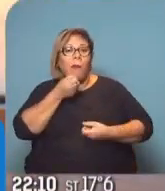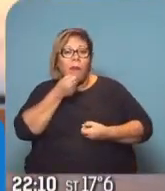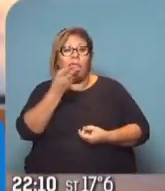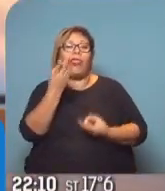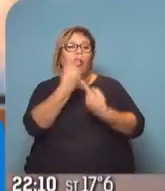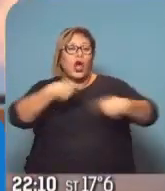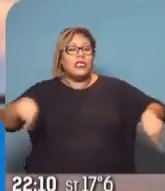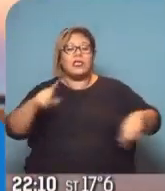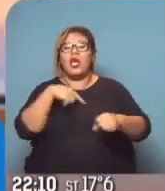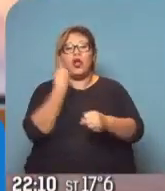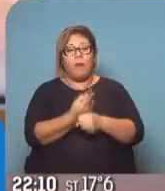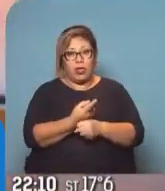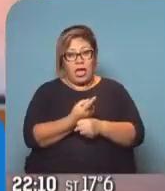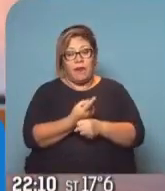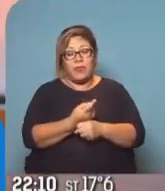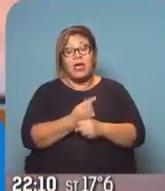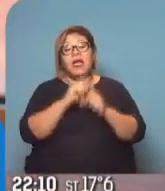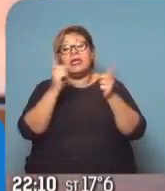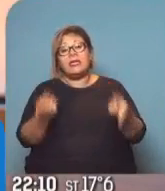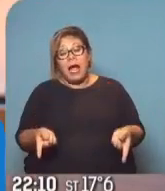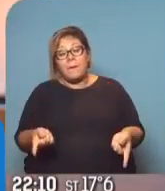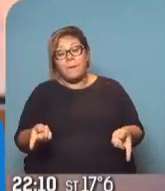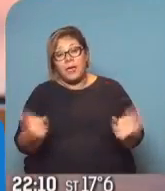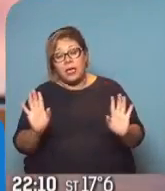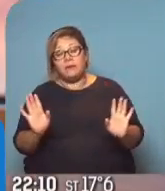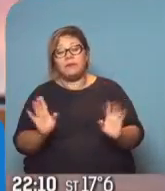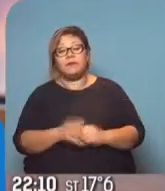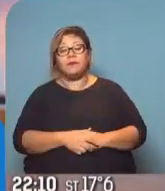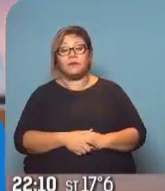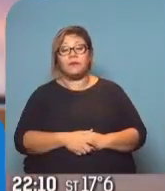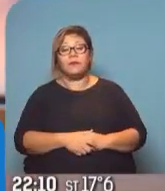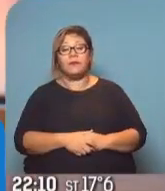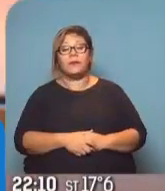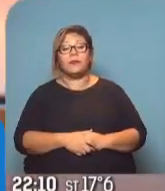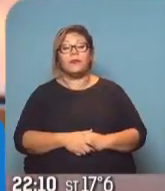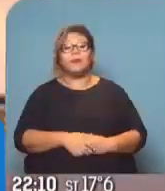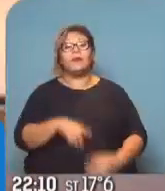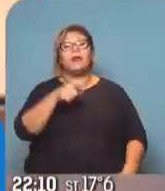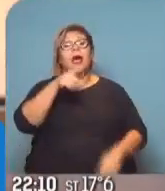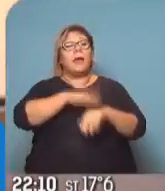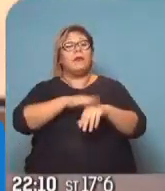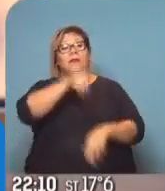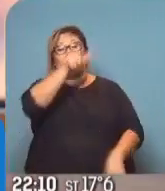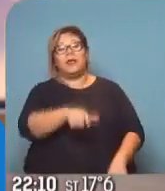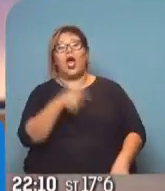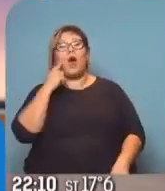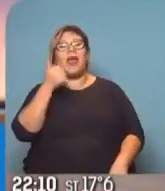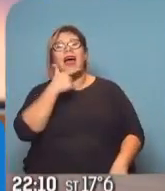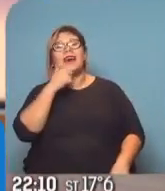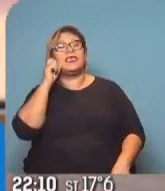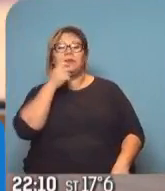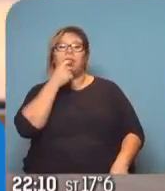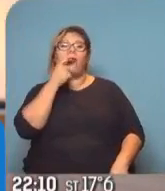del presidente Moreno, tampoco o le endilgaban a él o le responsabilizaban a él por cualquier cosa, no solo que